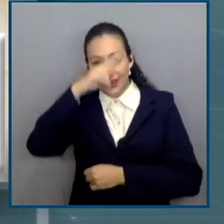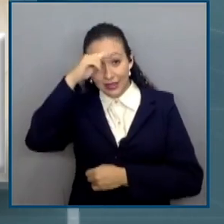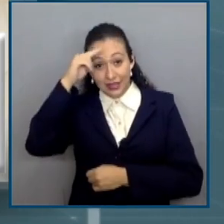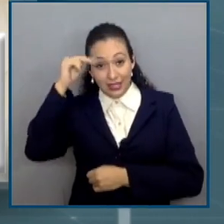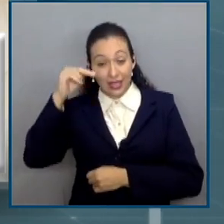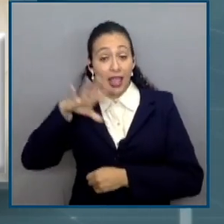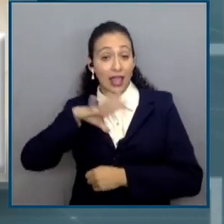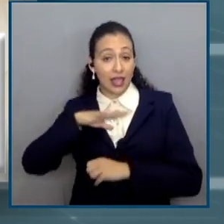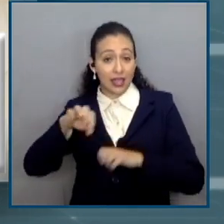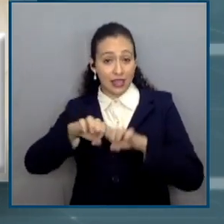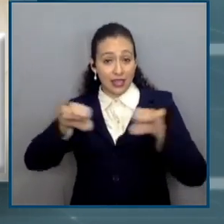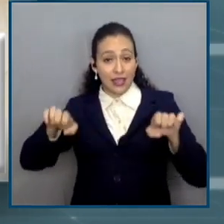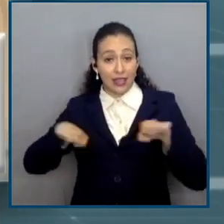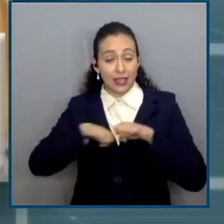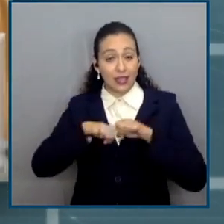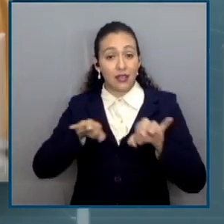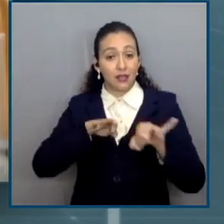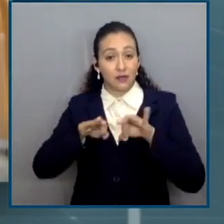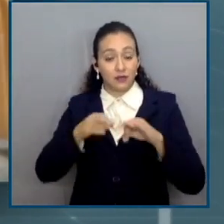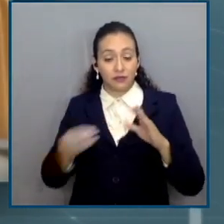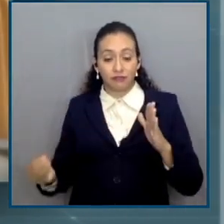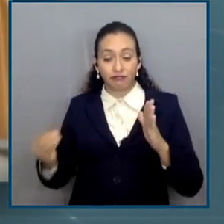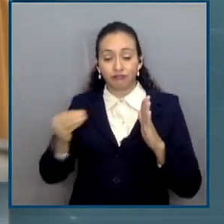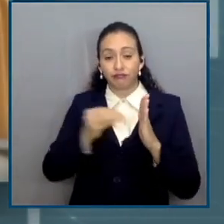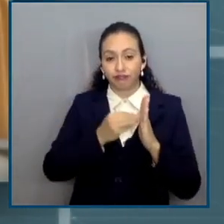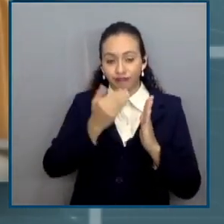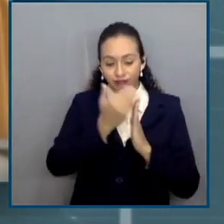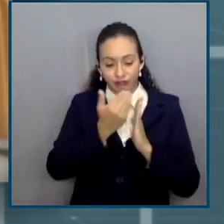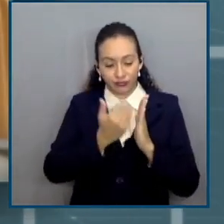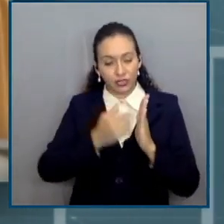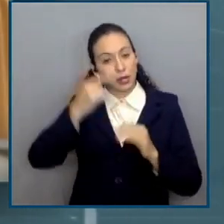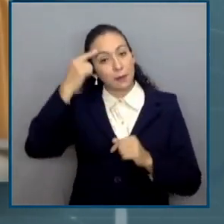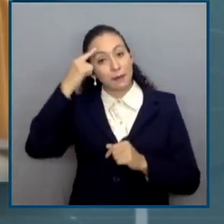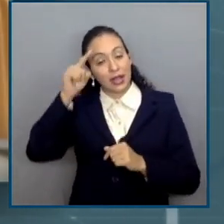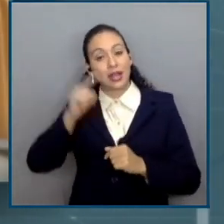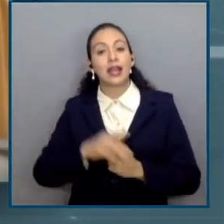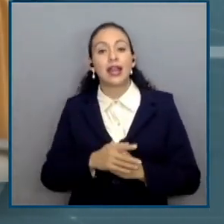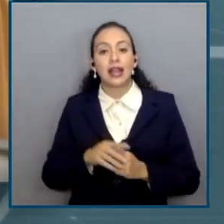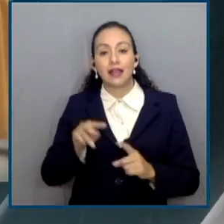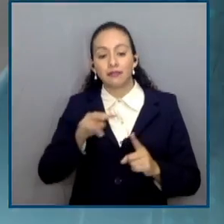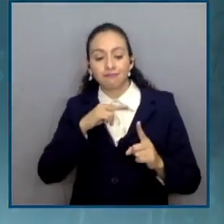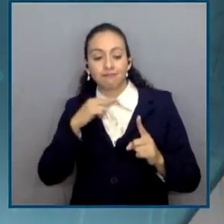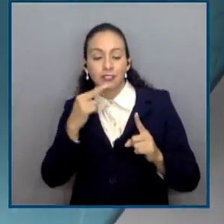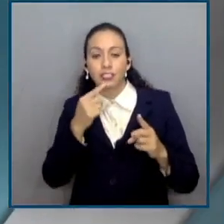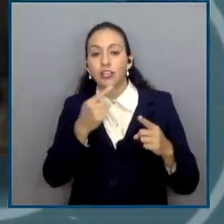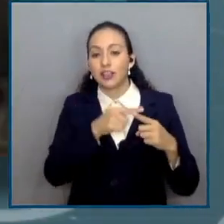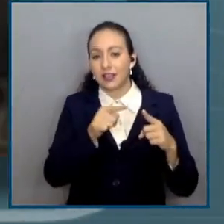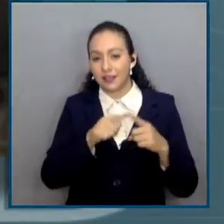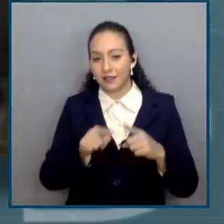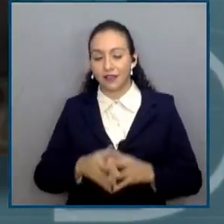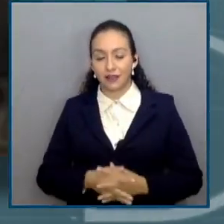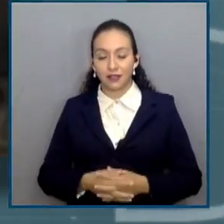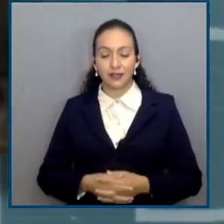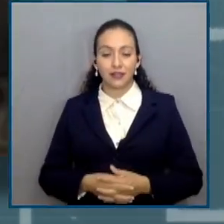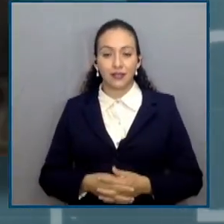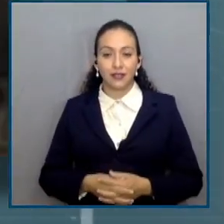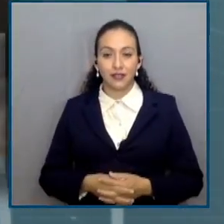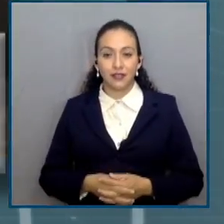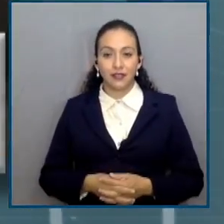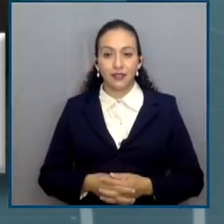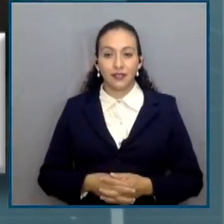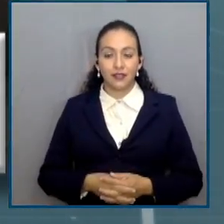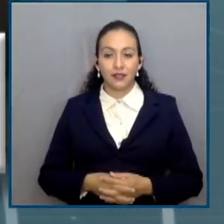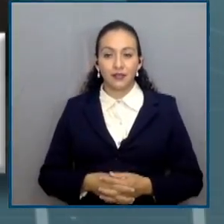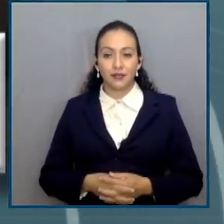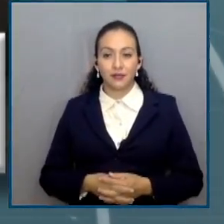para establecer la normatividad, así como la misión y visión, entre otros aspectos. La magistrada